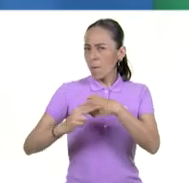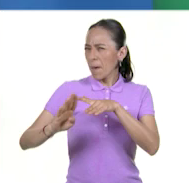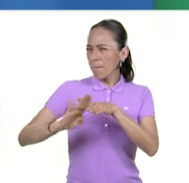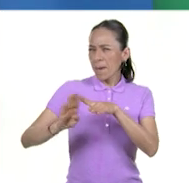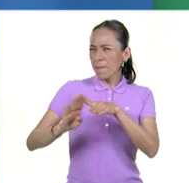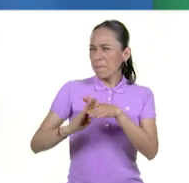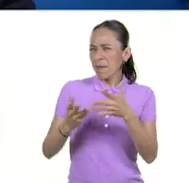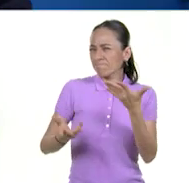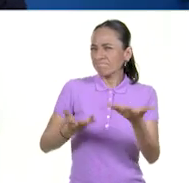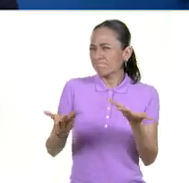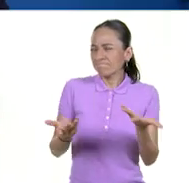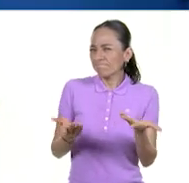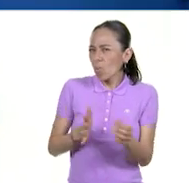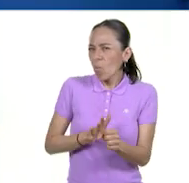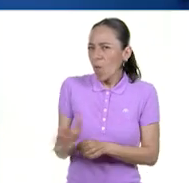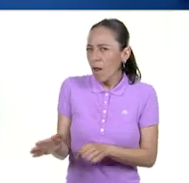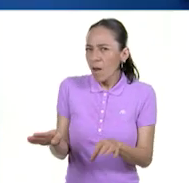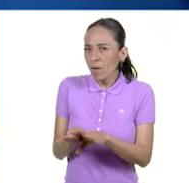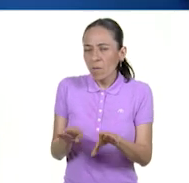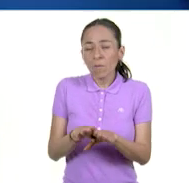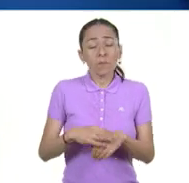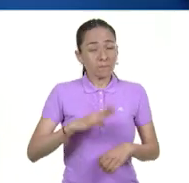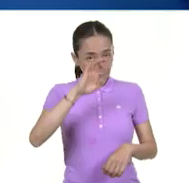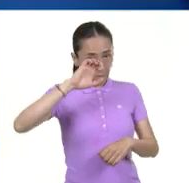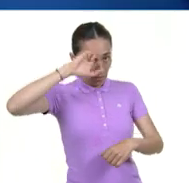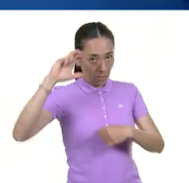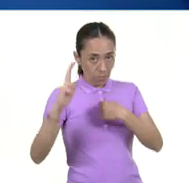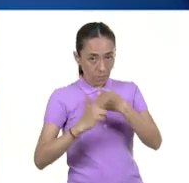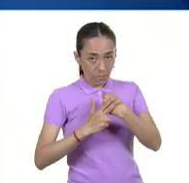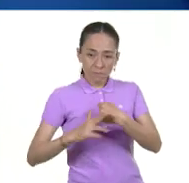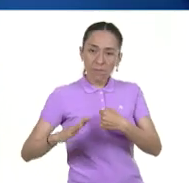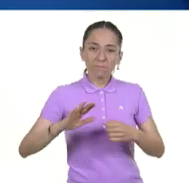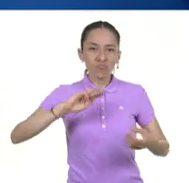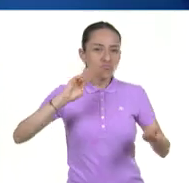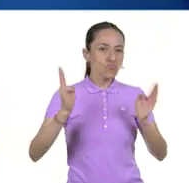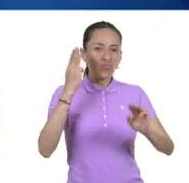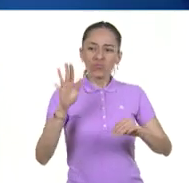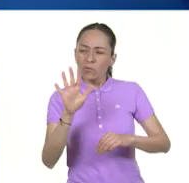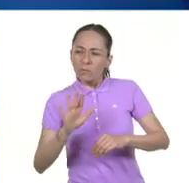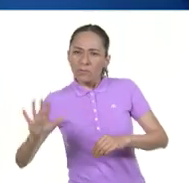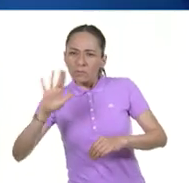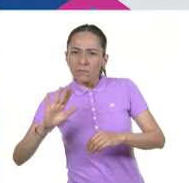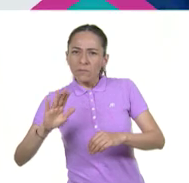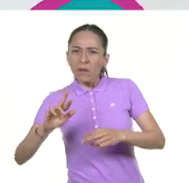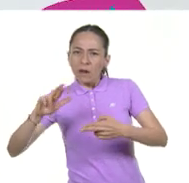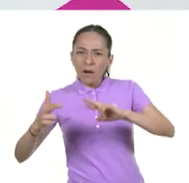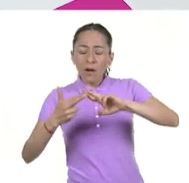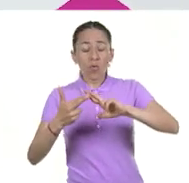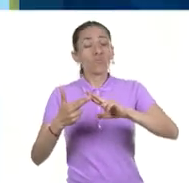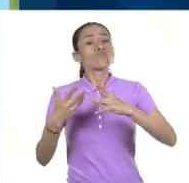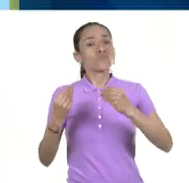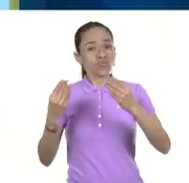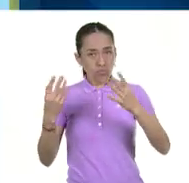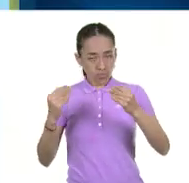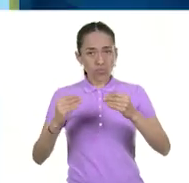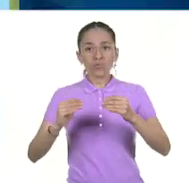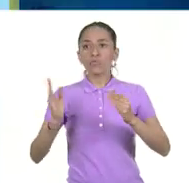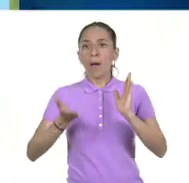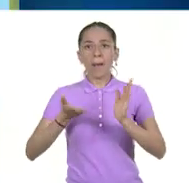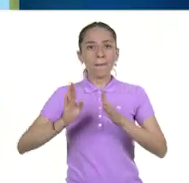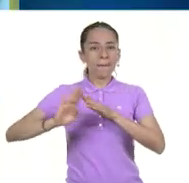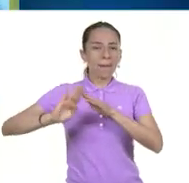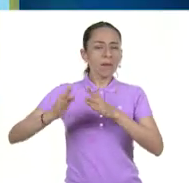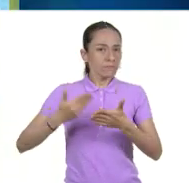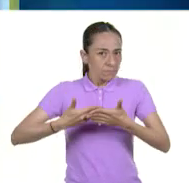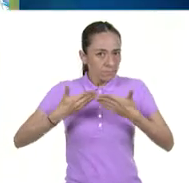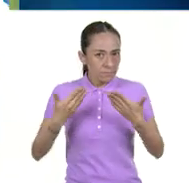ahí. Claro, Europa es una de las regiones del mundo con grandes flujos migratorios. Hoy en día, el mayor